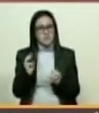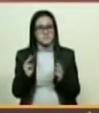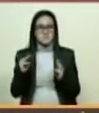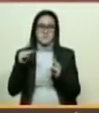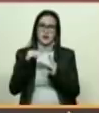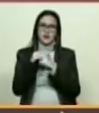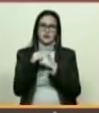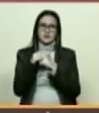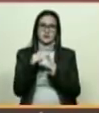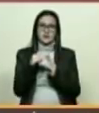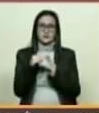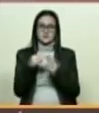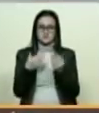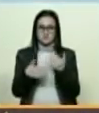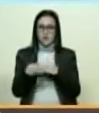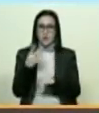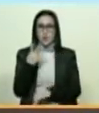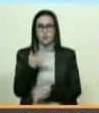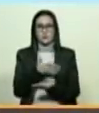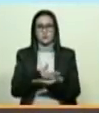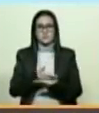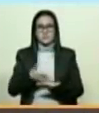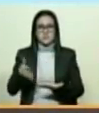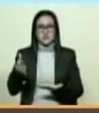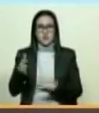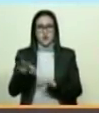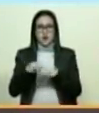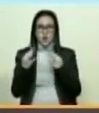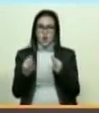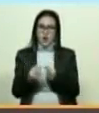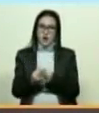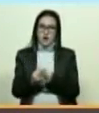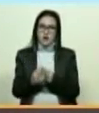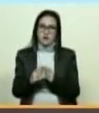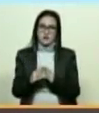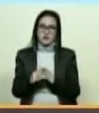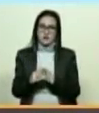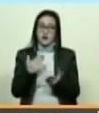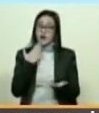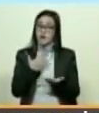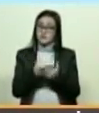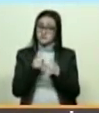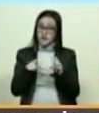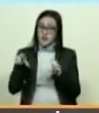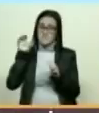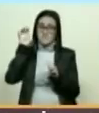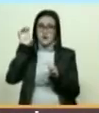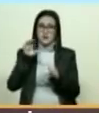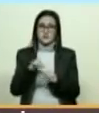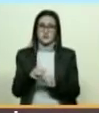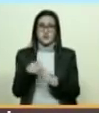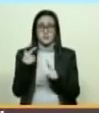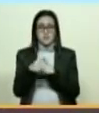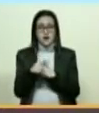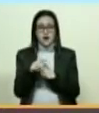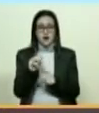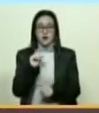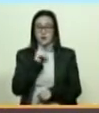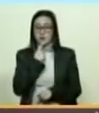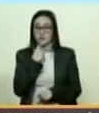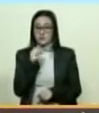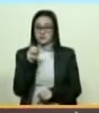de llegar a 4 millones de hogares. Gracias al carnet de la patria y al código